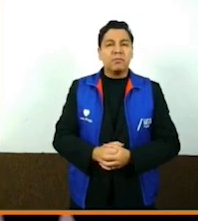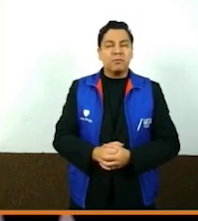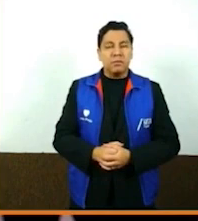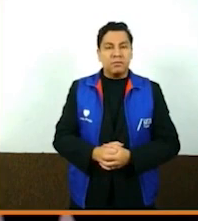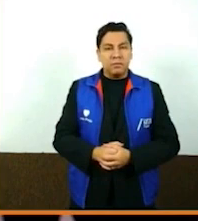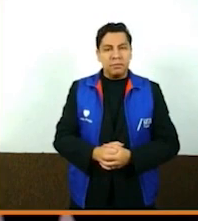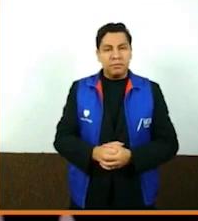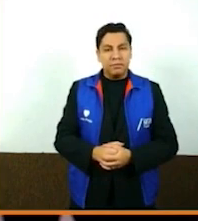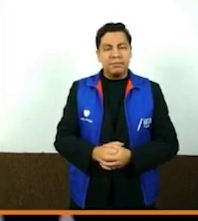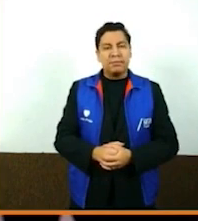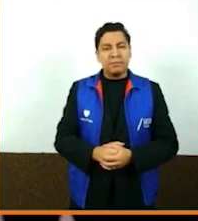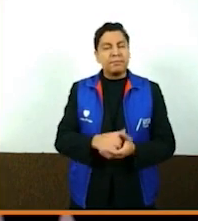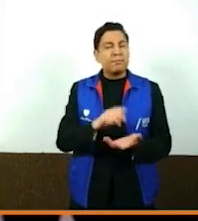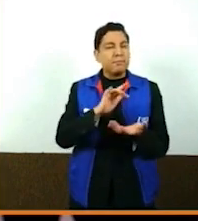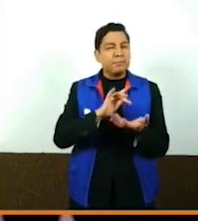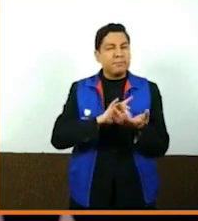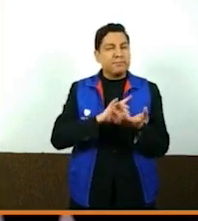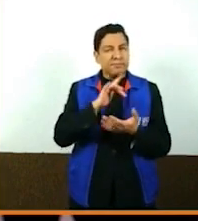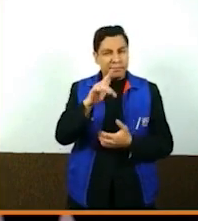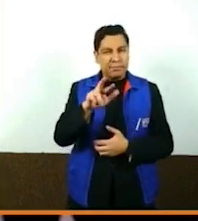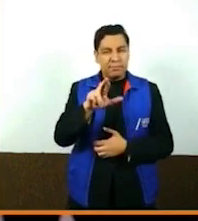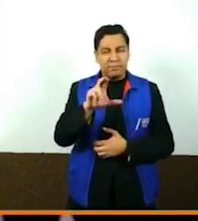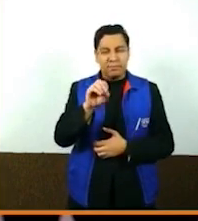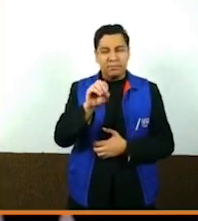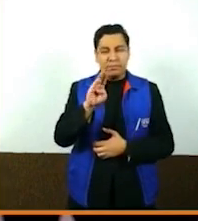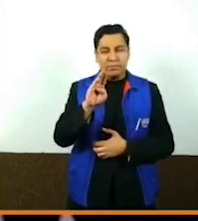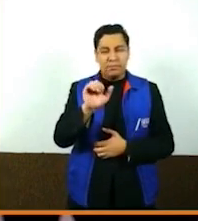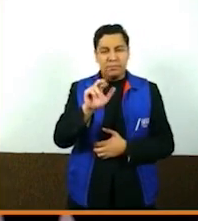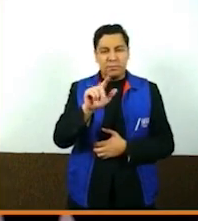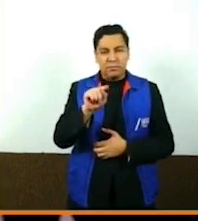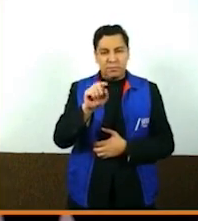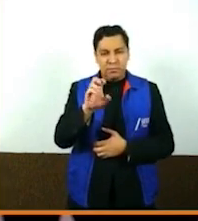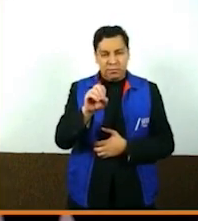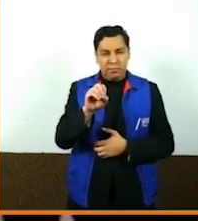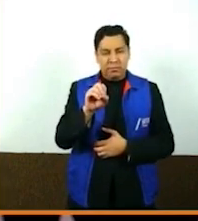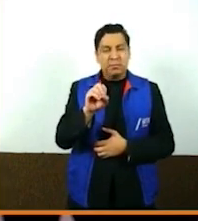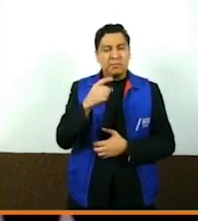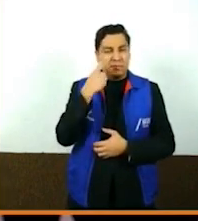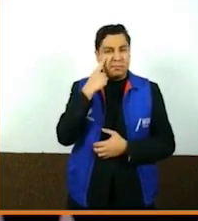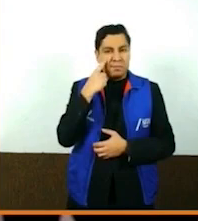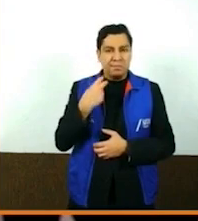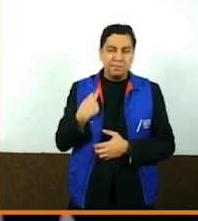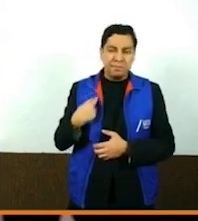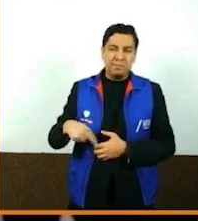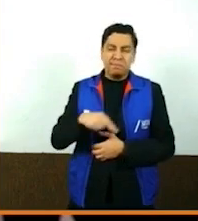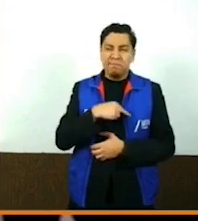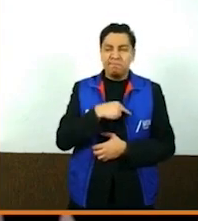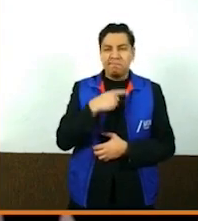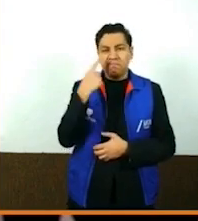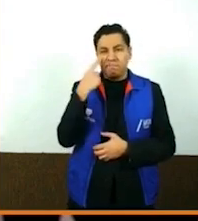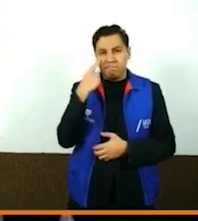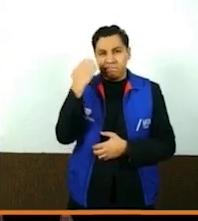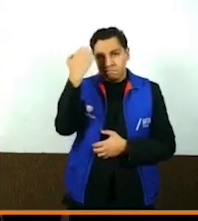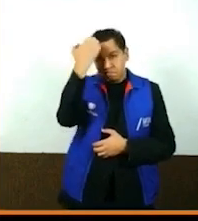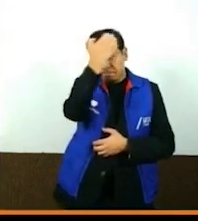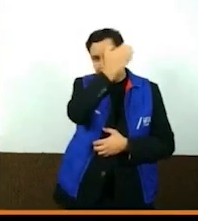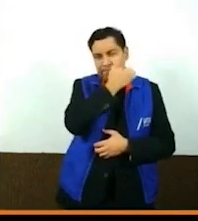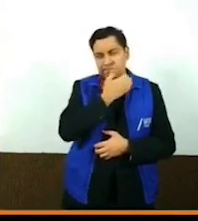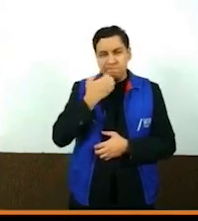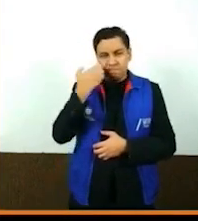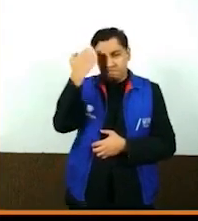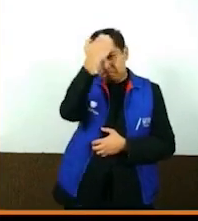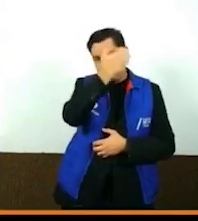Muchas gracias, Roberto. Fíjate que nosotros en el distintivo, que tenemos años analizando pues, prácticamente las evidencias,